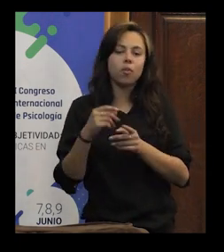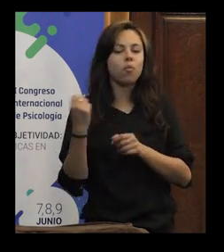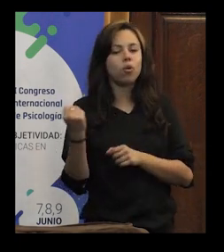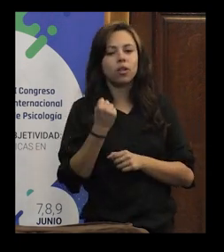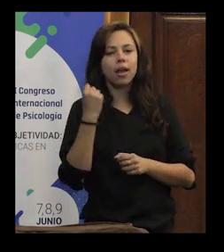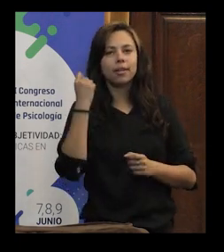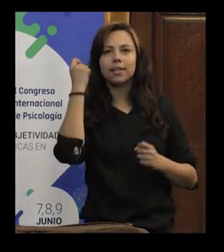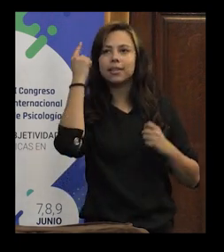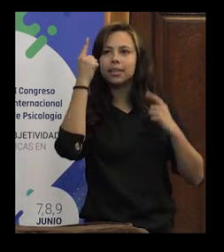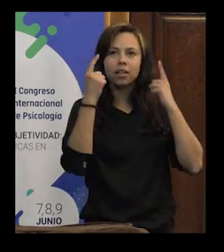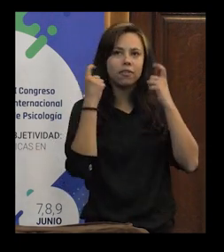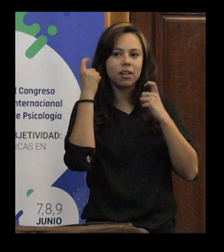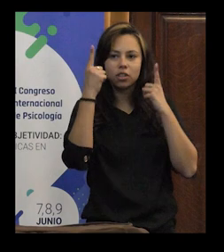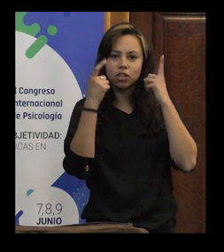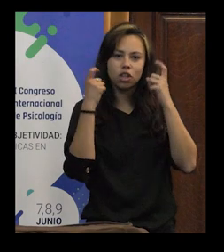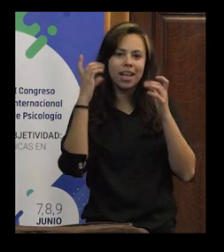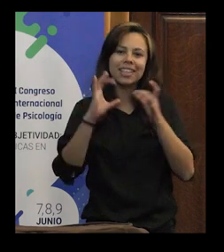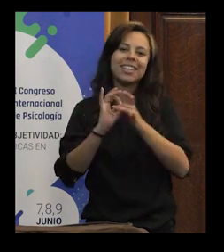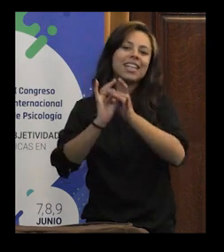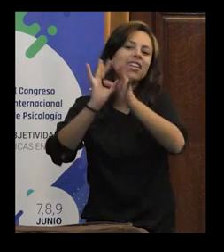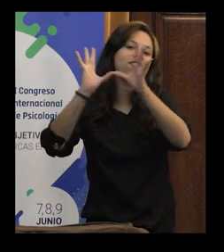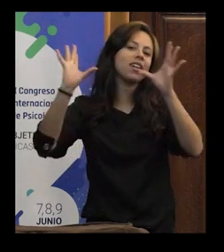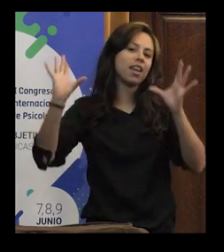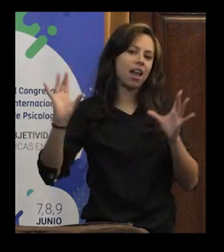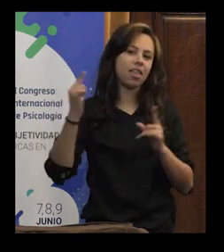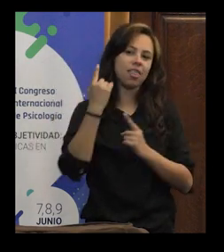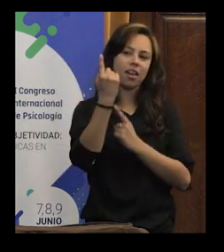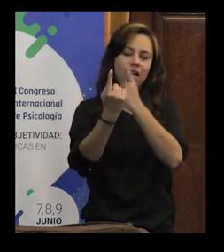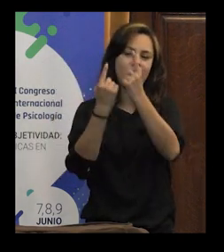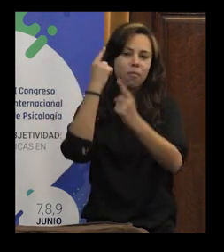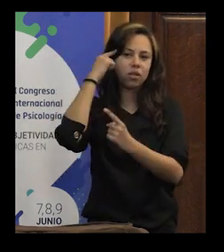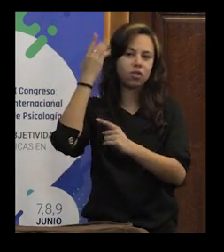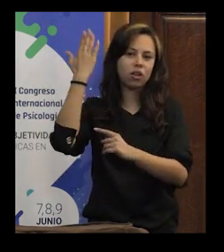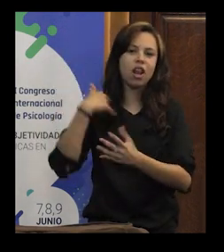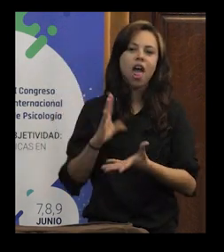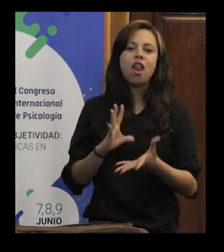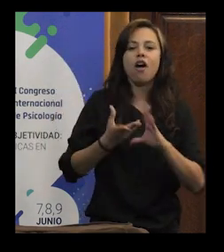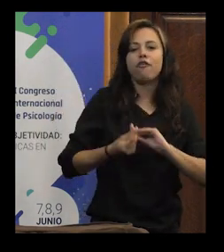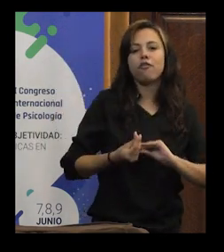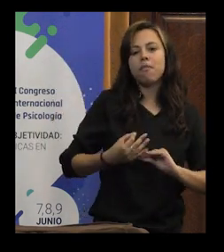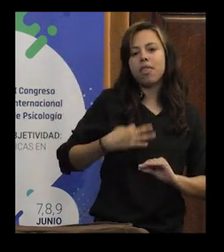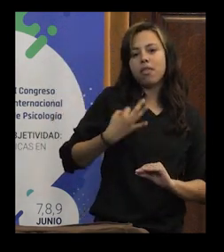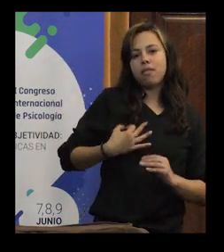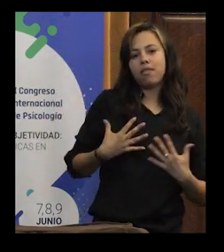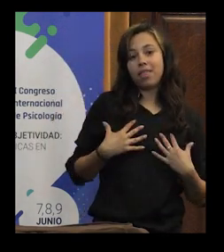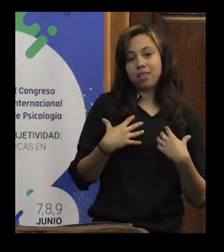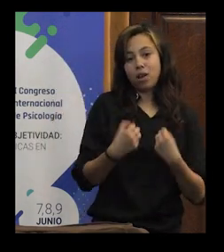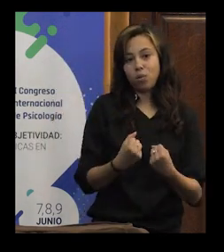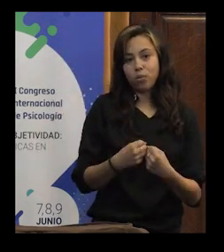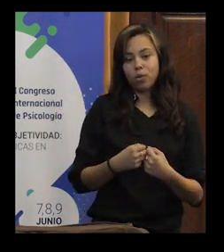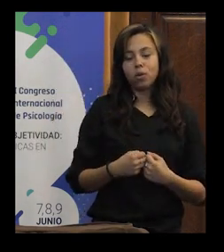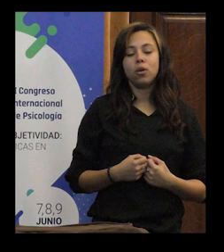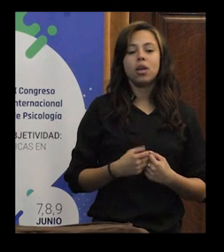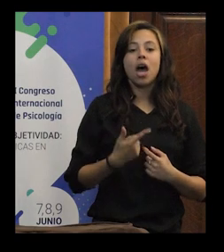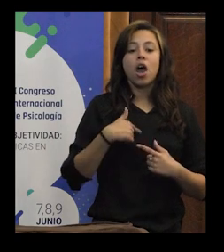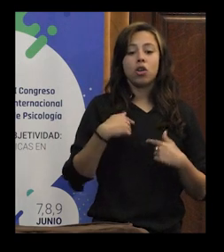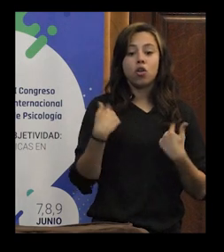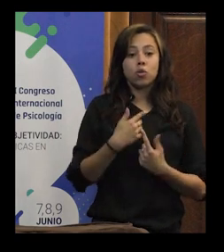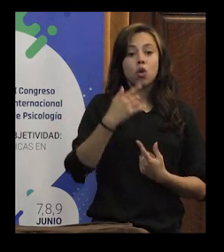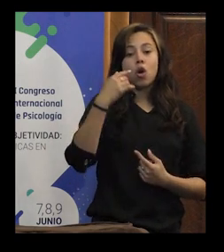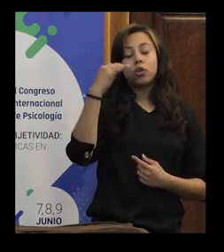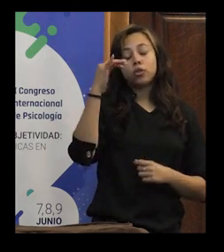reflexões neoliberais sobre a adopção de estilos de vida saudáveis. As